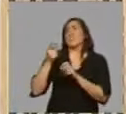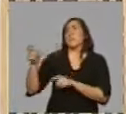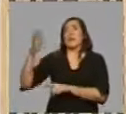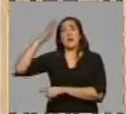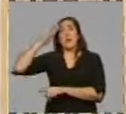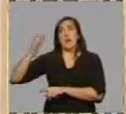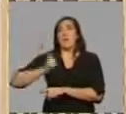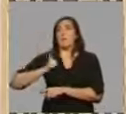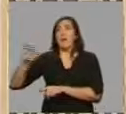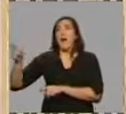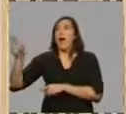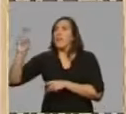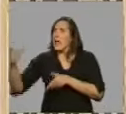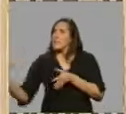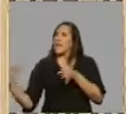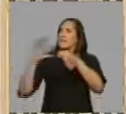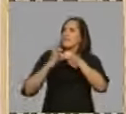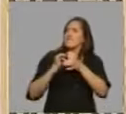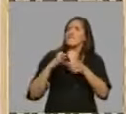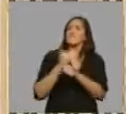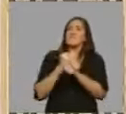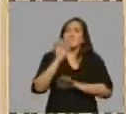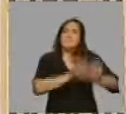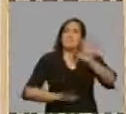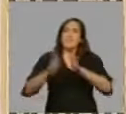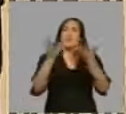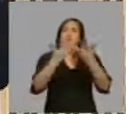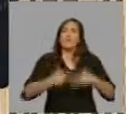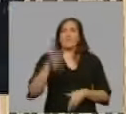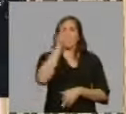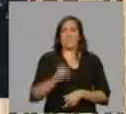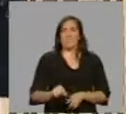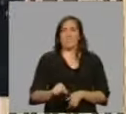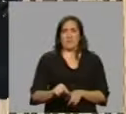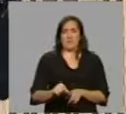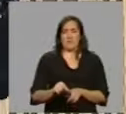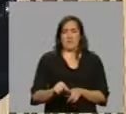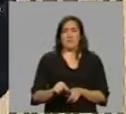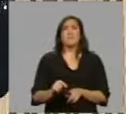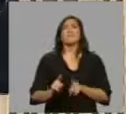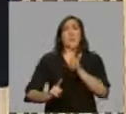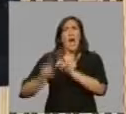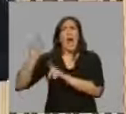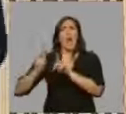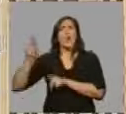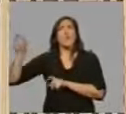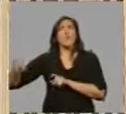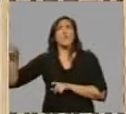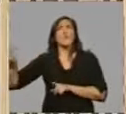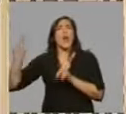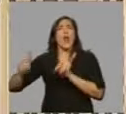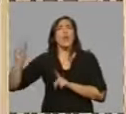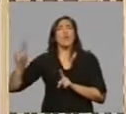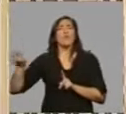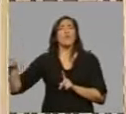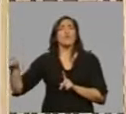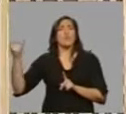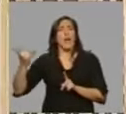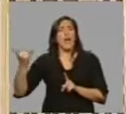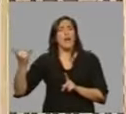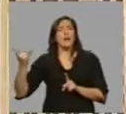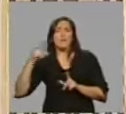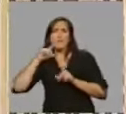un proyecto de país. Y luego creo de manifestaciones de algún miembro de la fuerza, sobre todo el más objetado, en